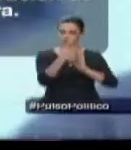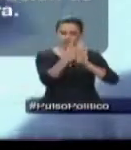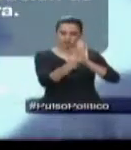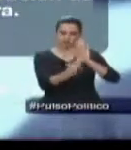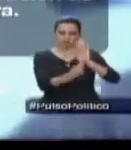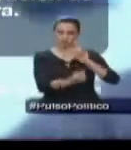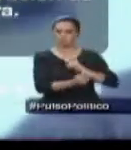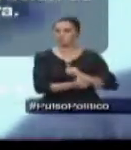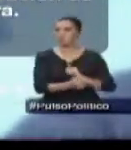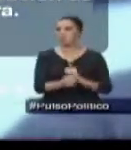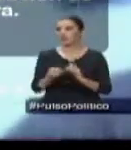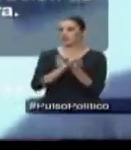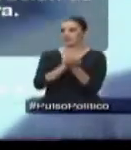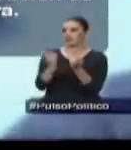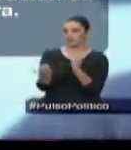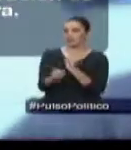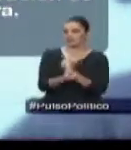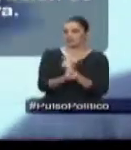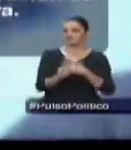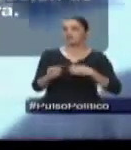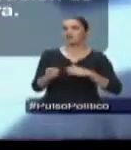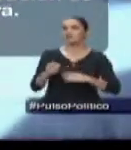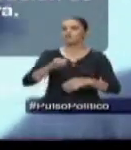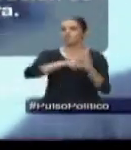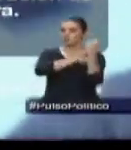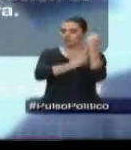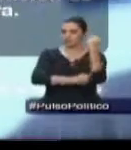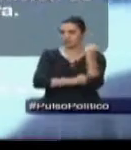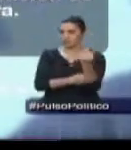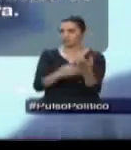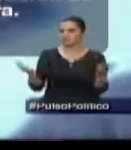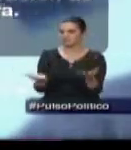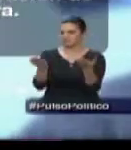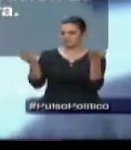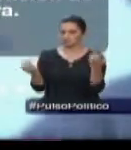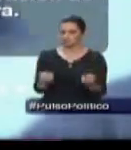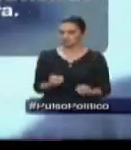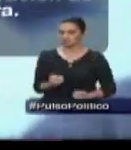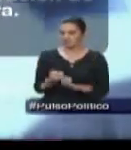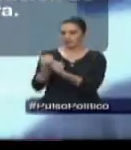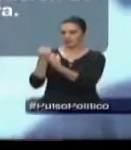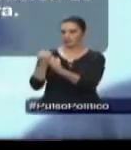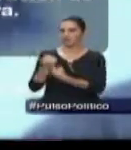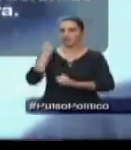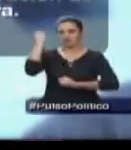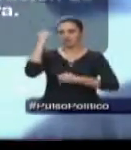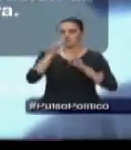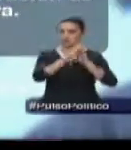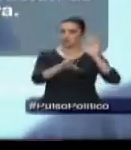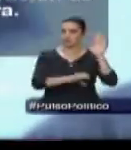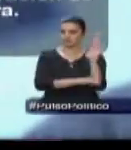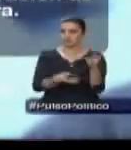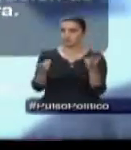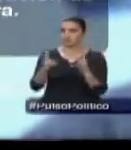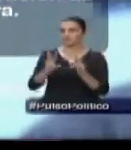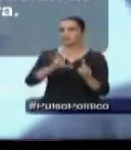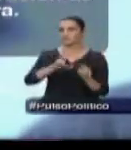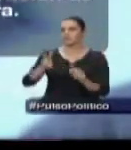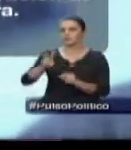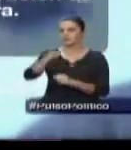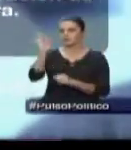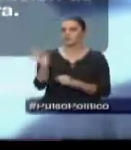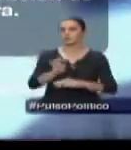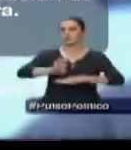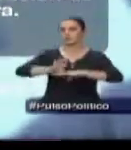constitucional es fortalecer y potenciar afianzar los derechos establecidos en la constitución de la república además el 62 por ciento